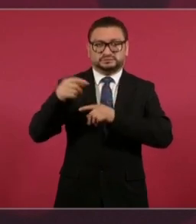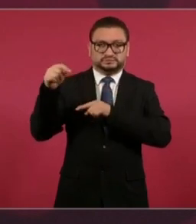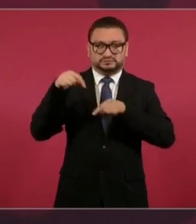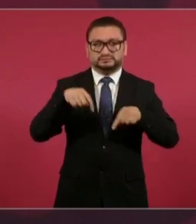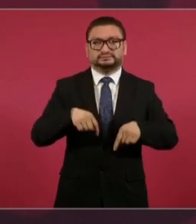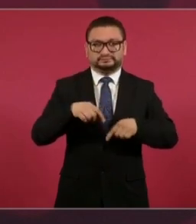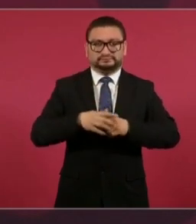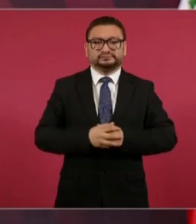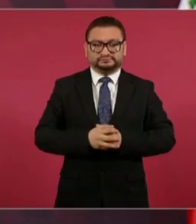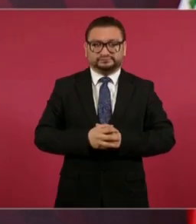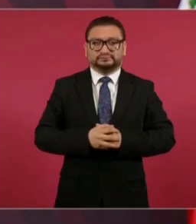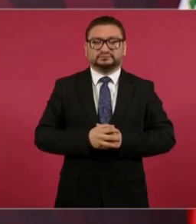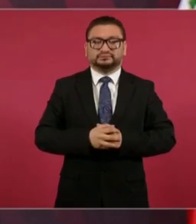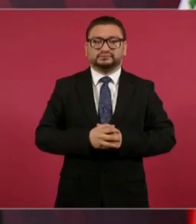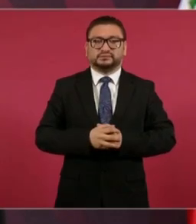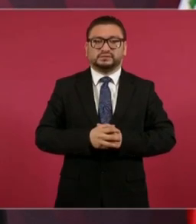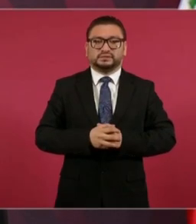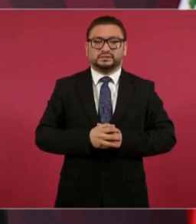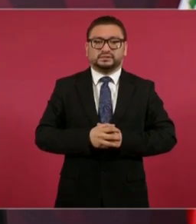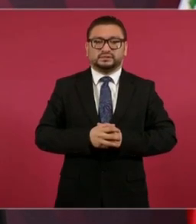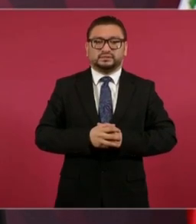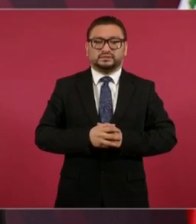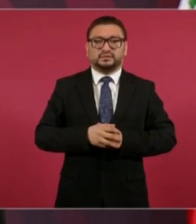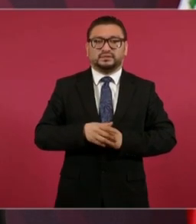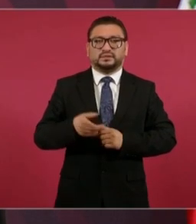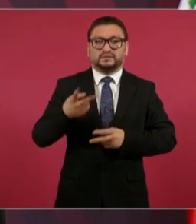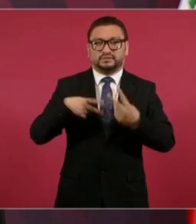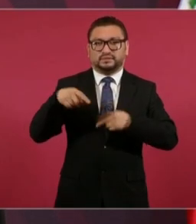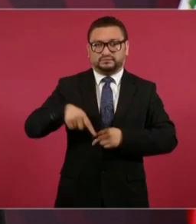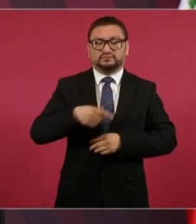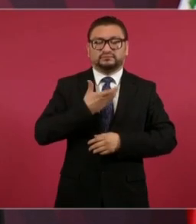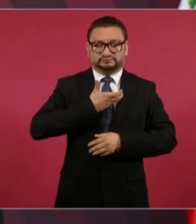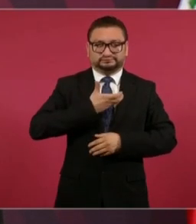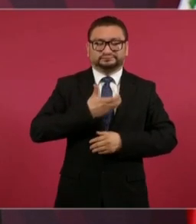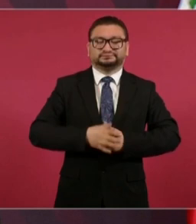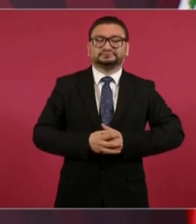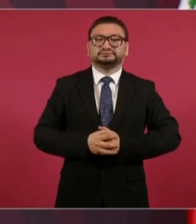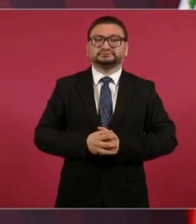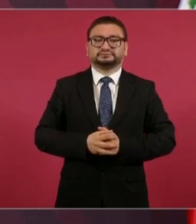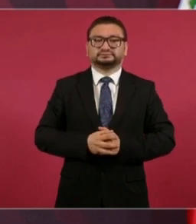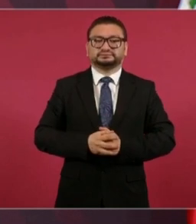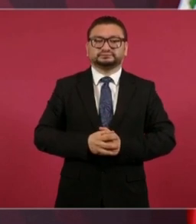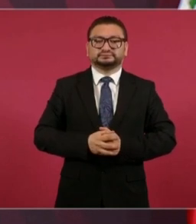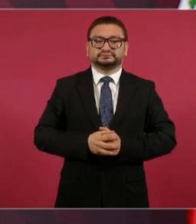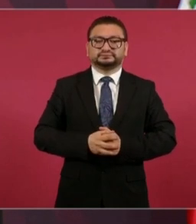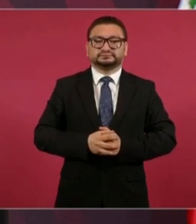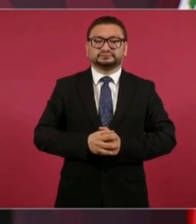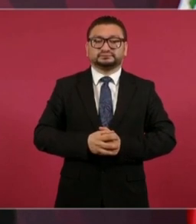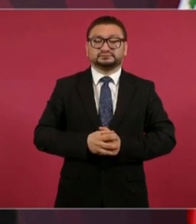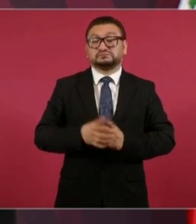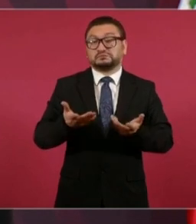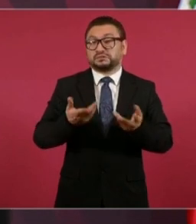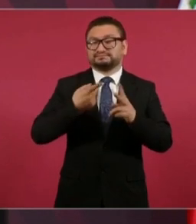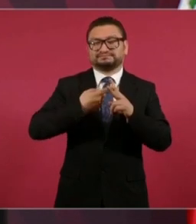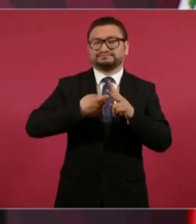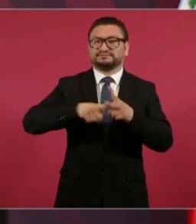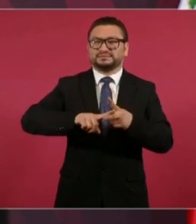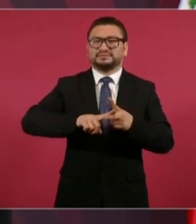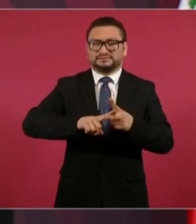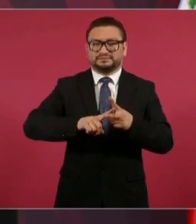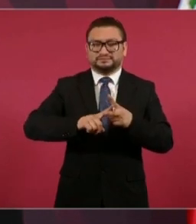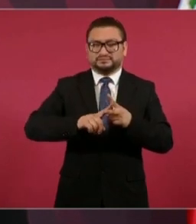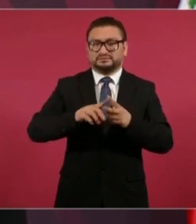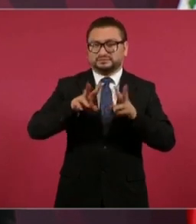a la conferencia aquí a palacio entonces empezamos con